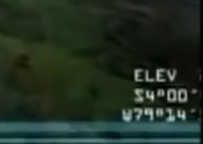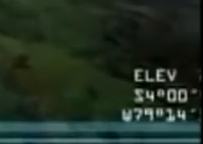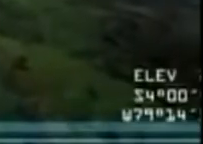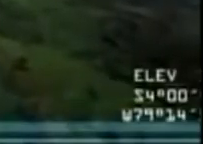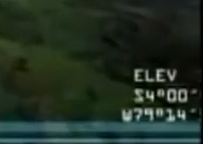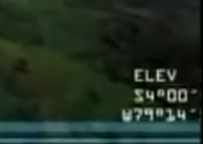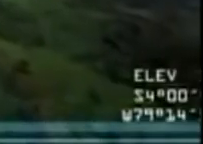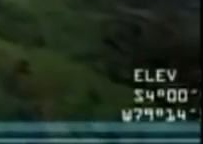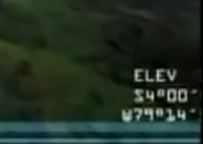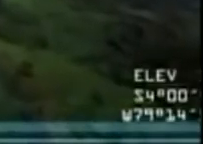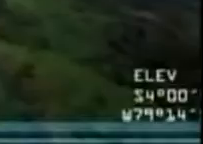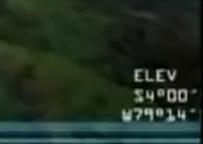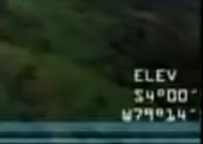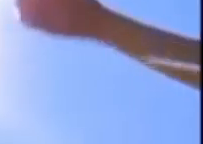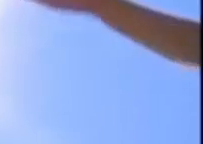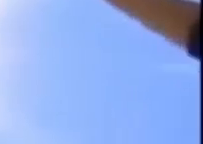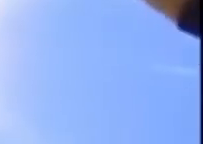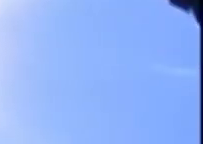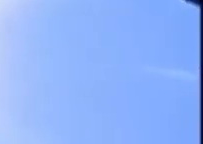lo que nunca